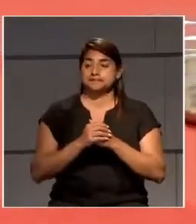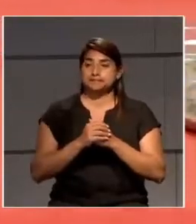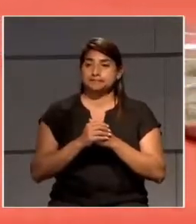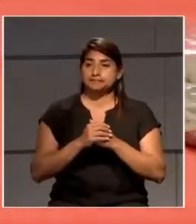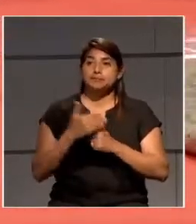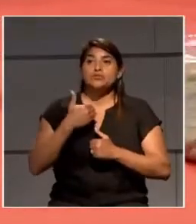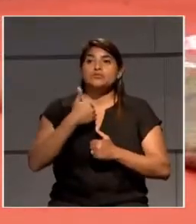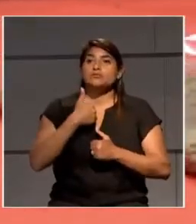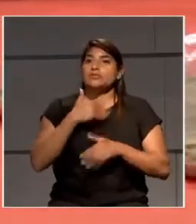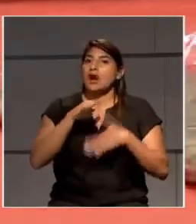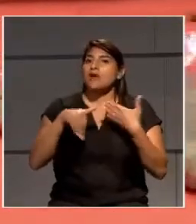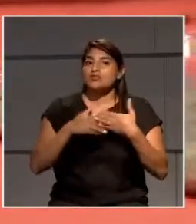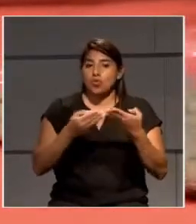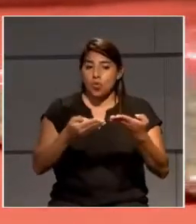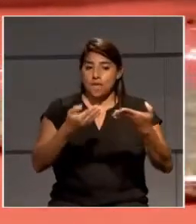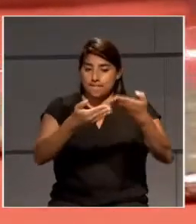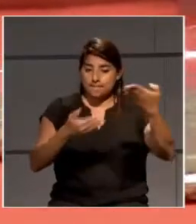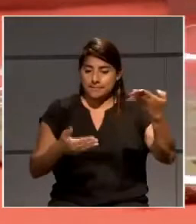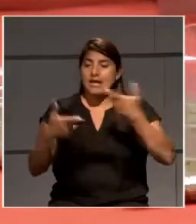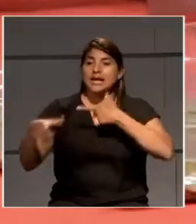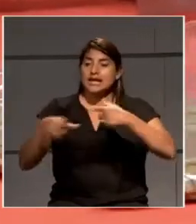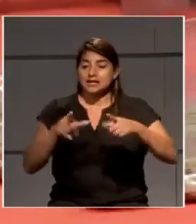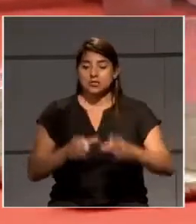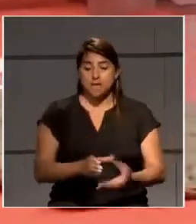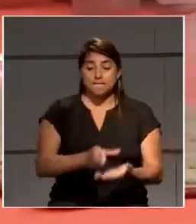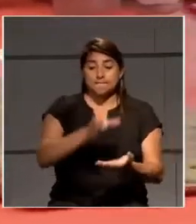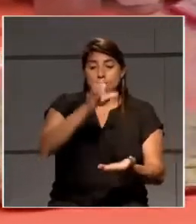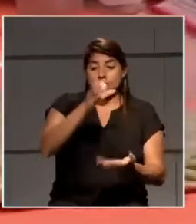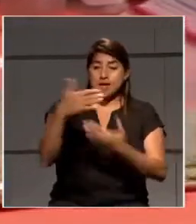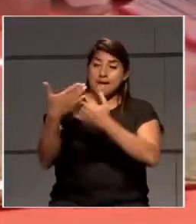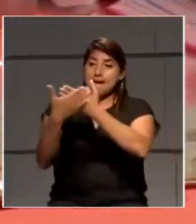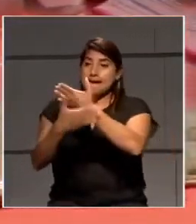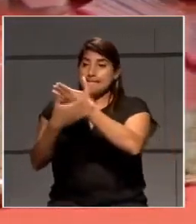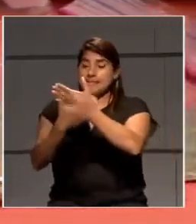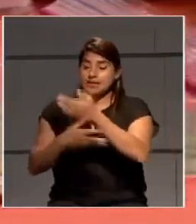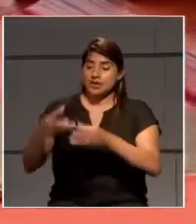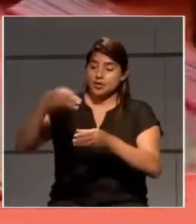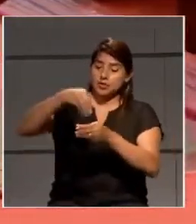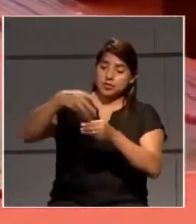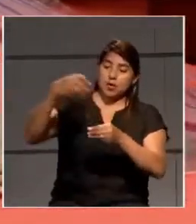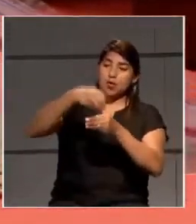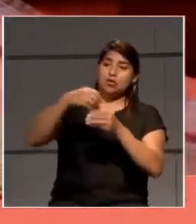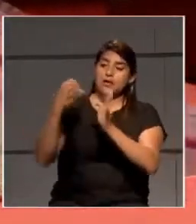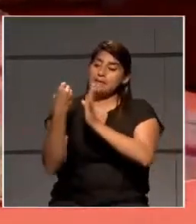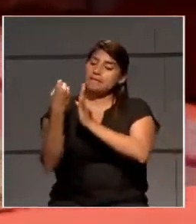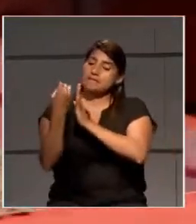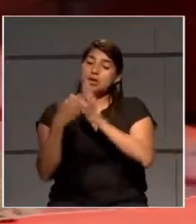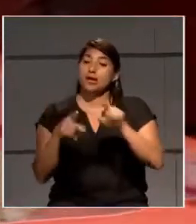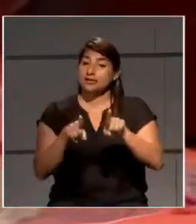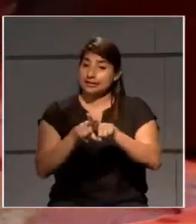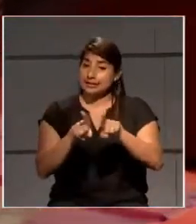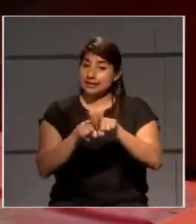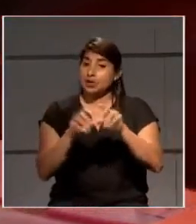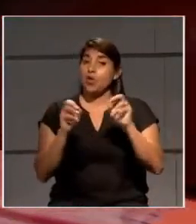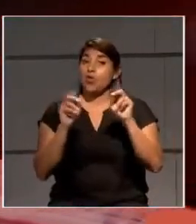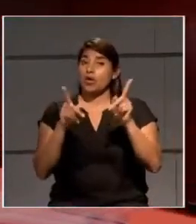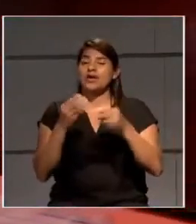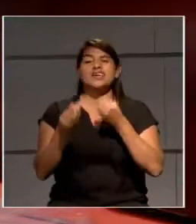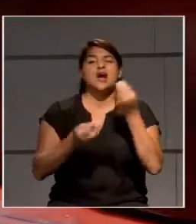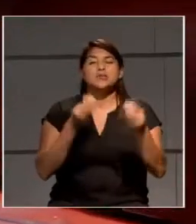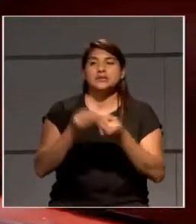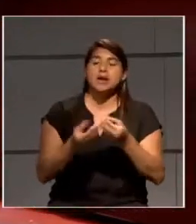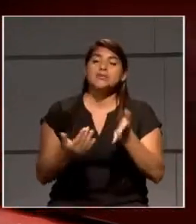Entonces, creo que semilla, tengo todo. Palos, botella y cosas para decorarlo. Ok, bueno,